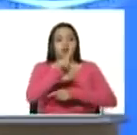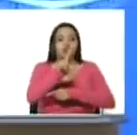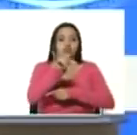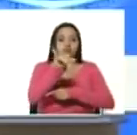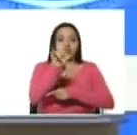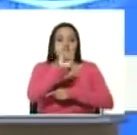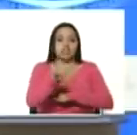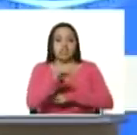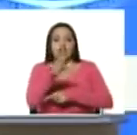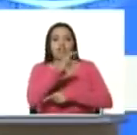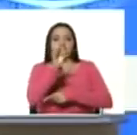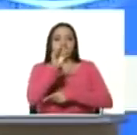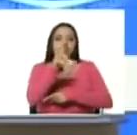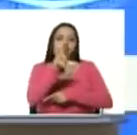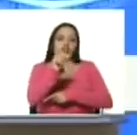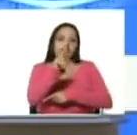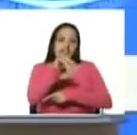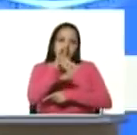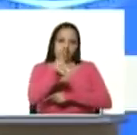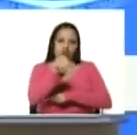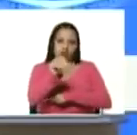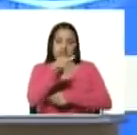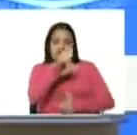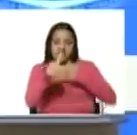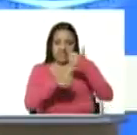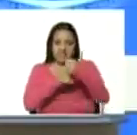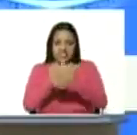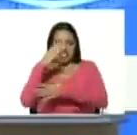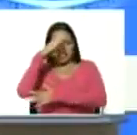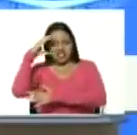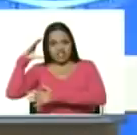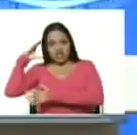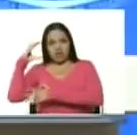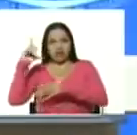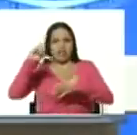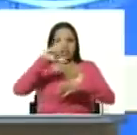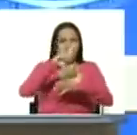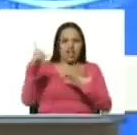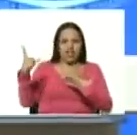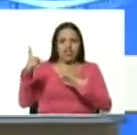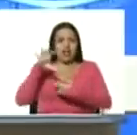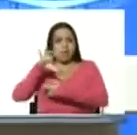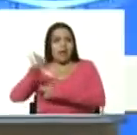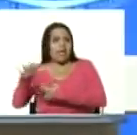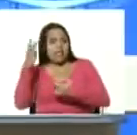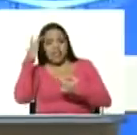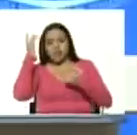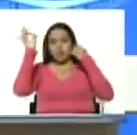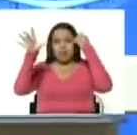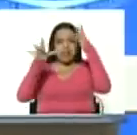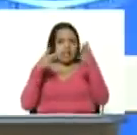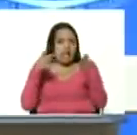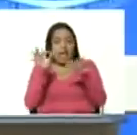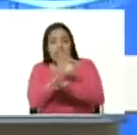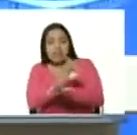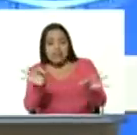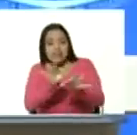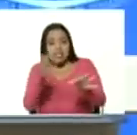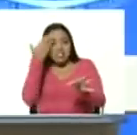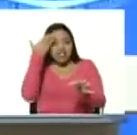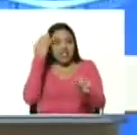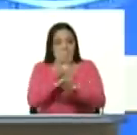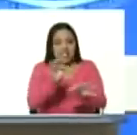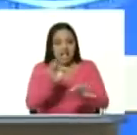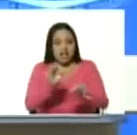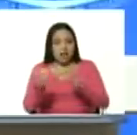es vicecanciller para Latinoamérica de la República de Narnia y nadie sabía nada. Y se la pasa